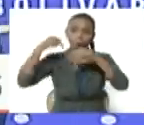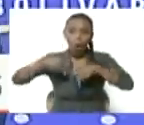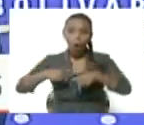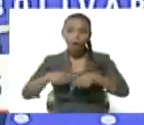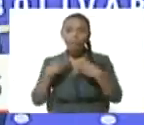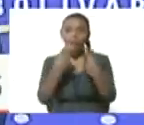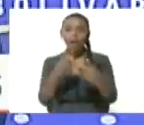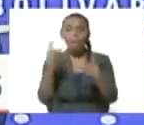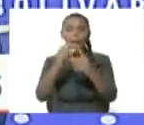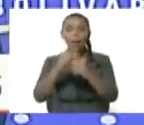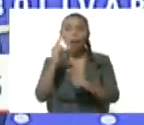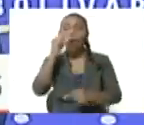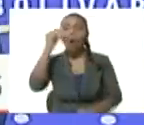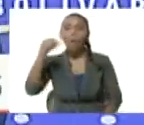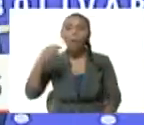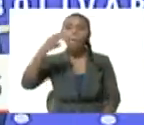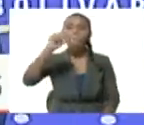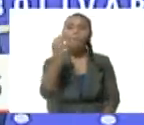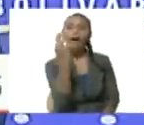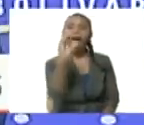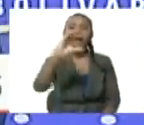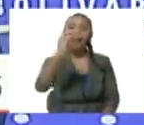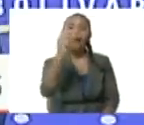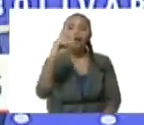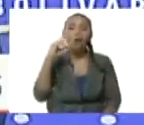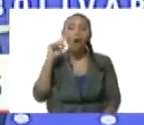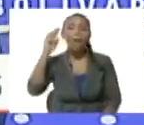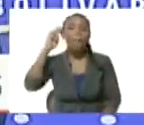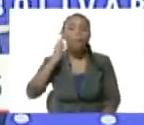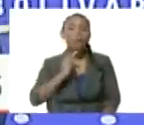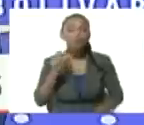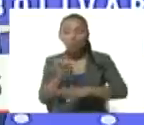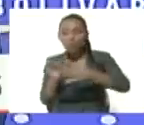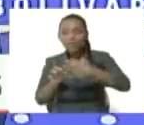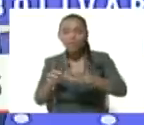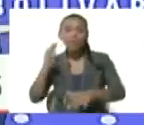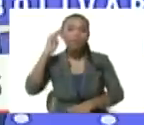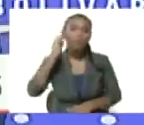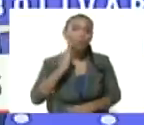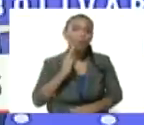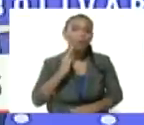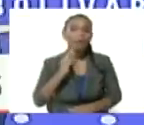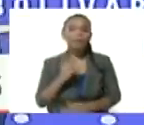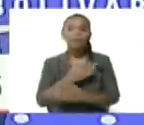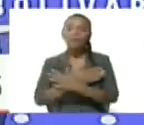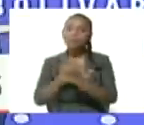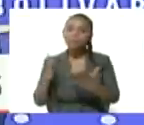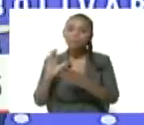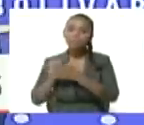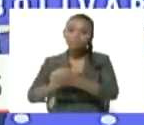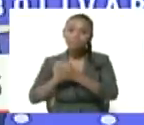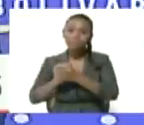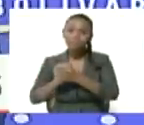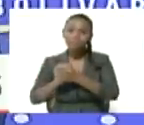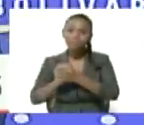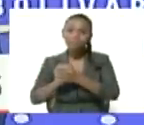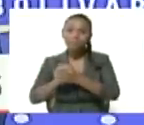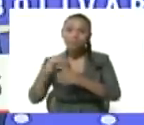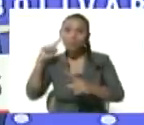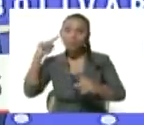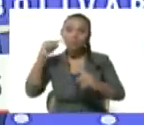José Marcano, alcalde del municipio Simón Bolívar, camarada Anzoátegui, en el oriente del